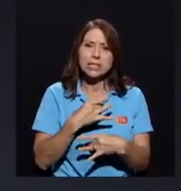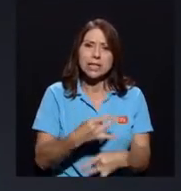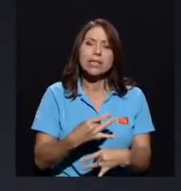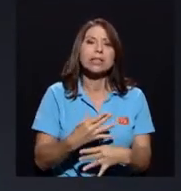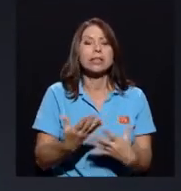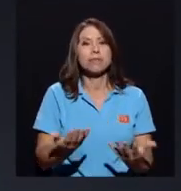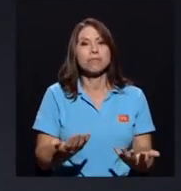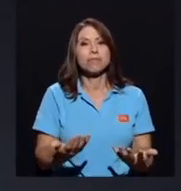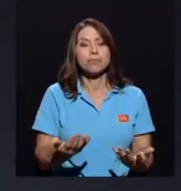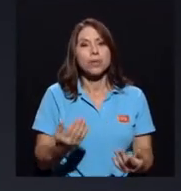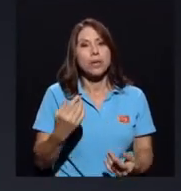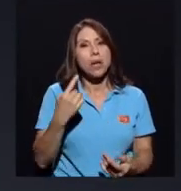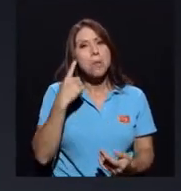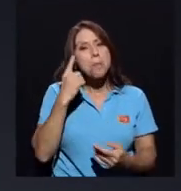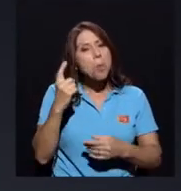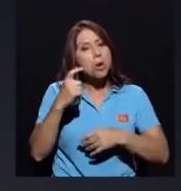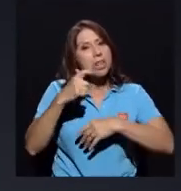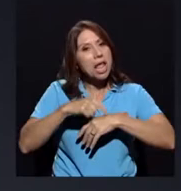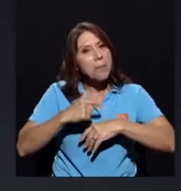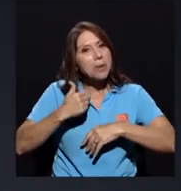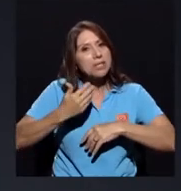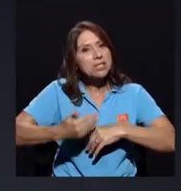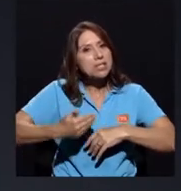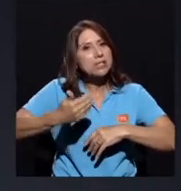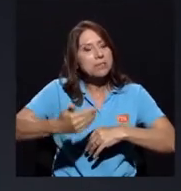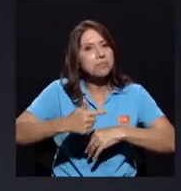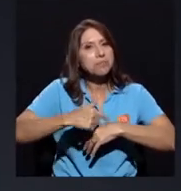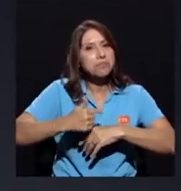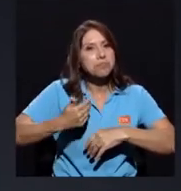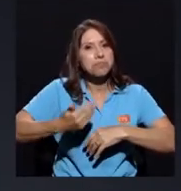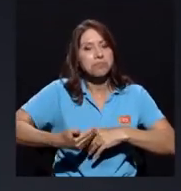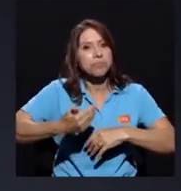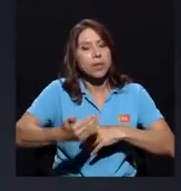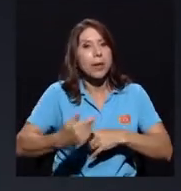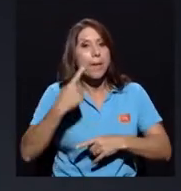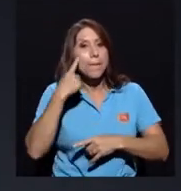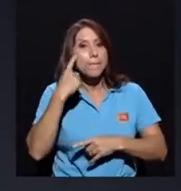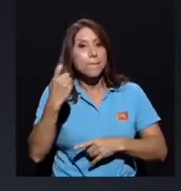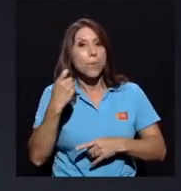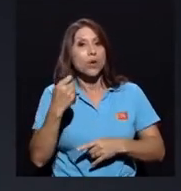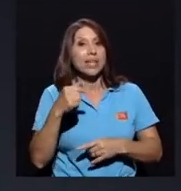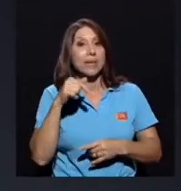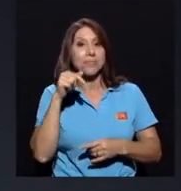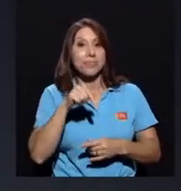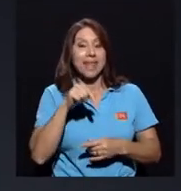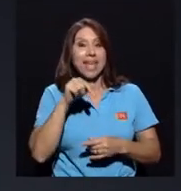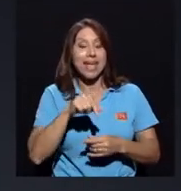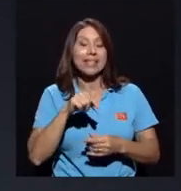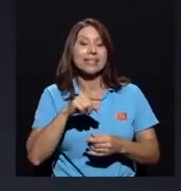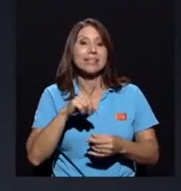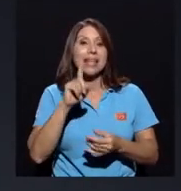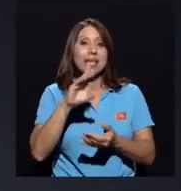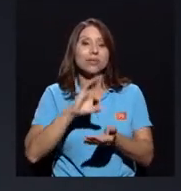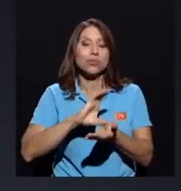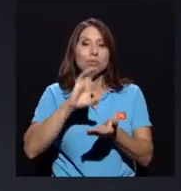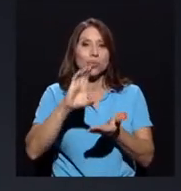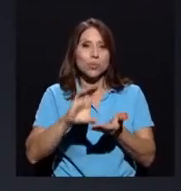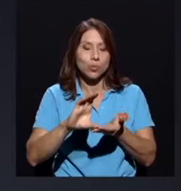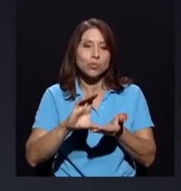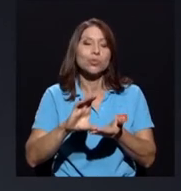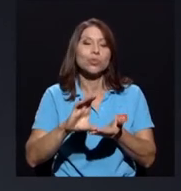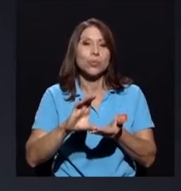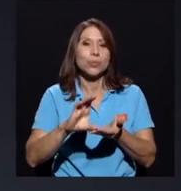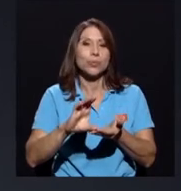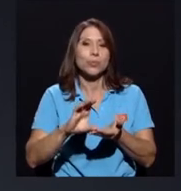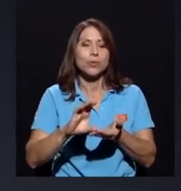un poco por etapas porque este es un curso un